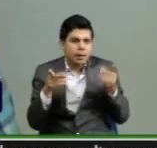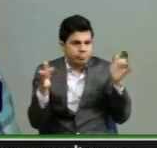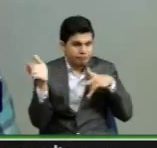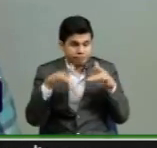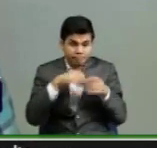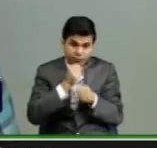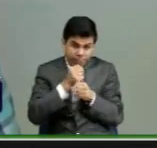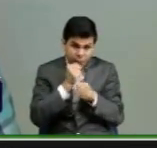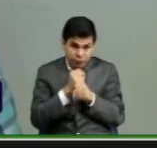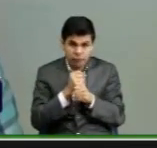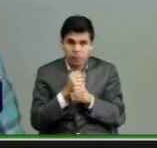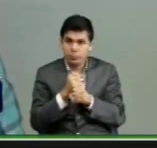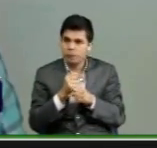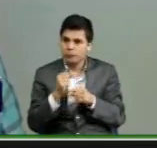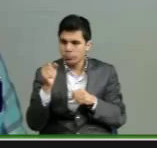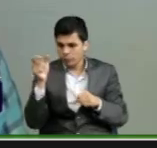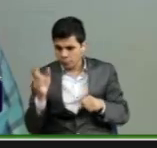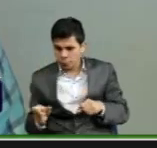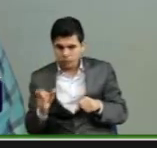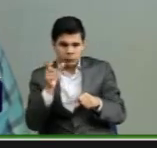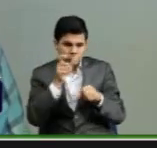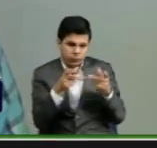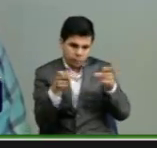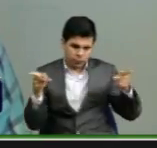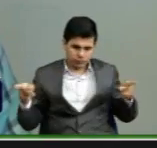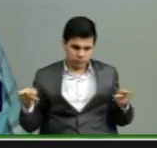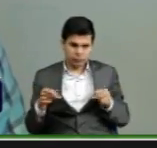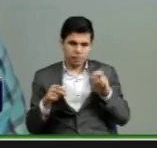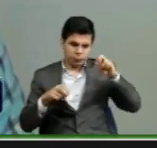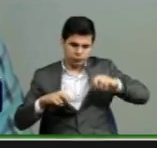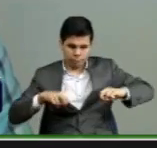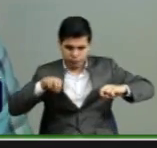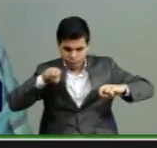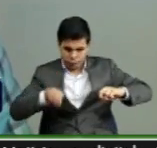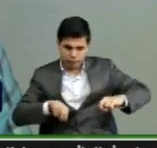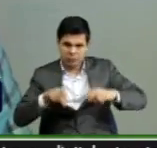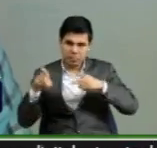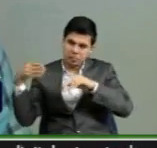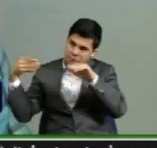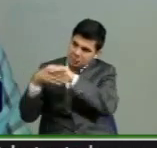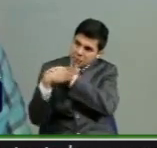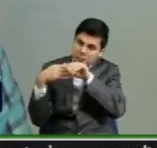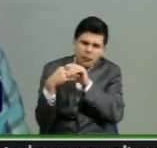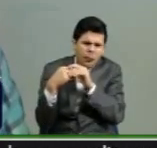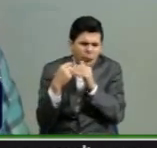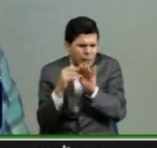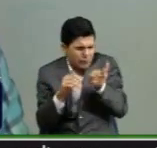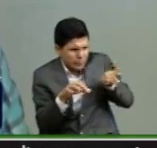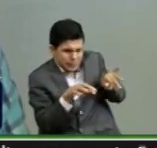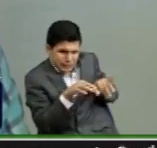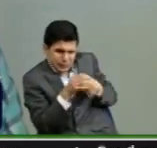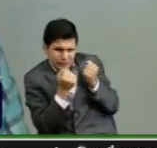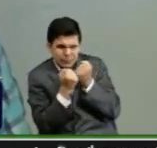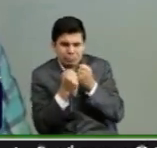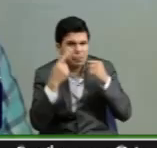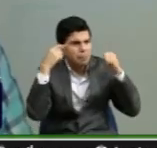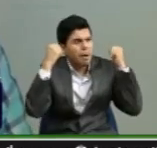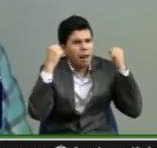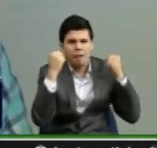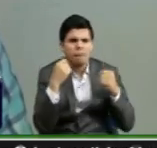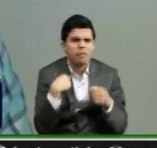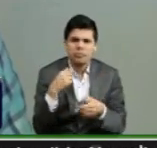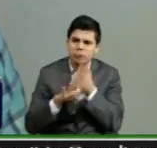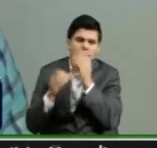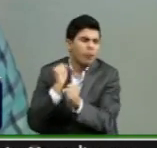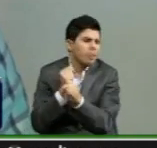somos dos funcionarios por la oficina la gente nunca ve la gente de golpe viene con afán de golpe viene del